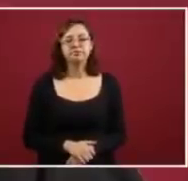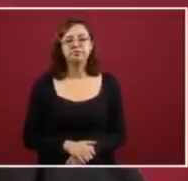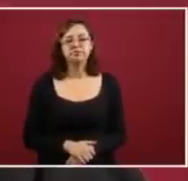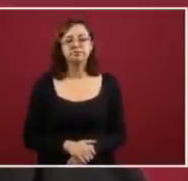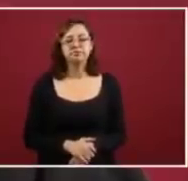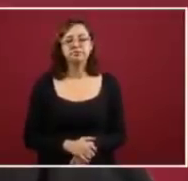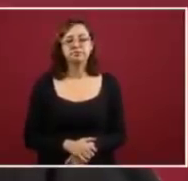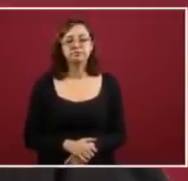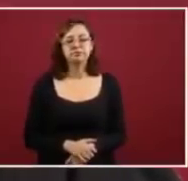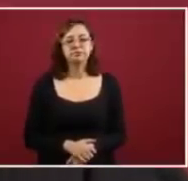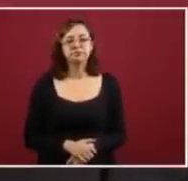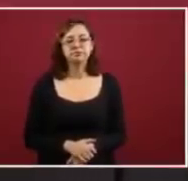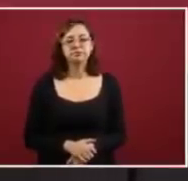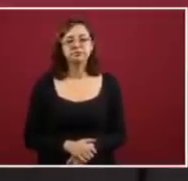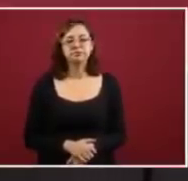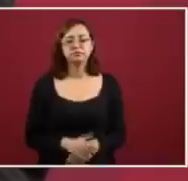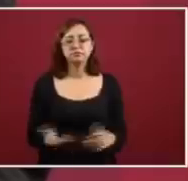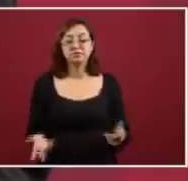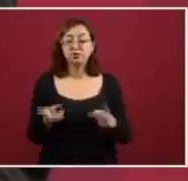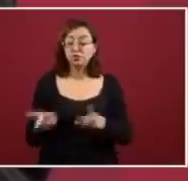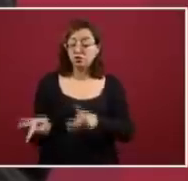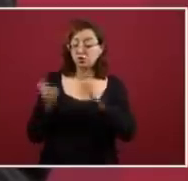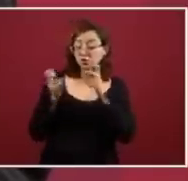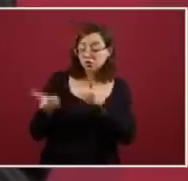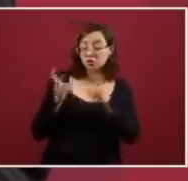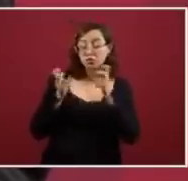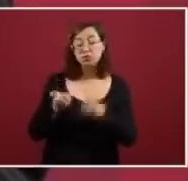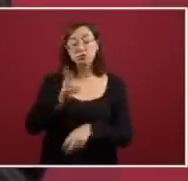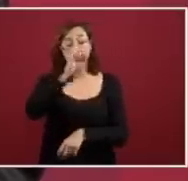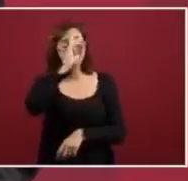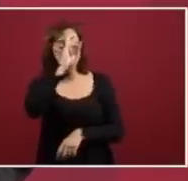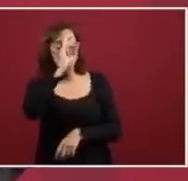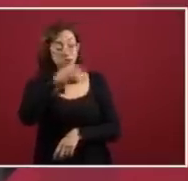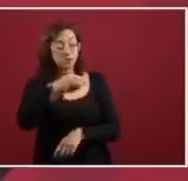está prohibido robar.